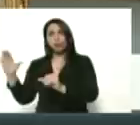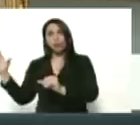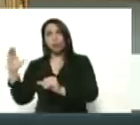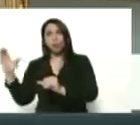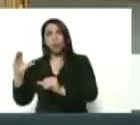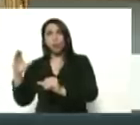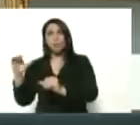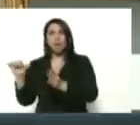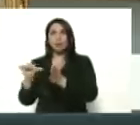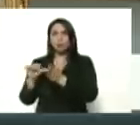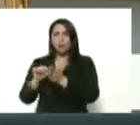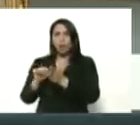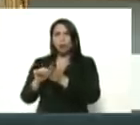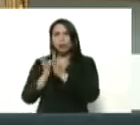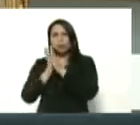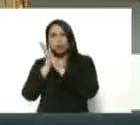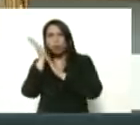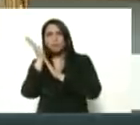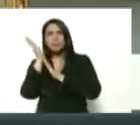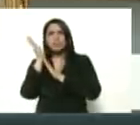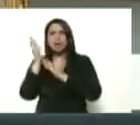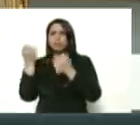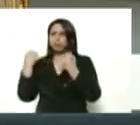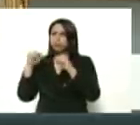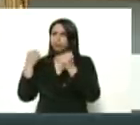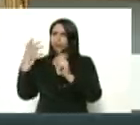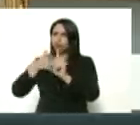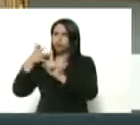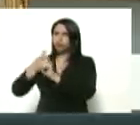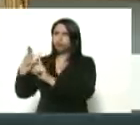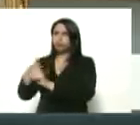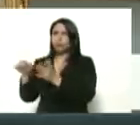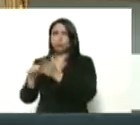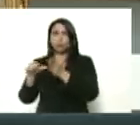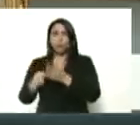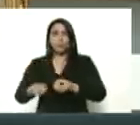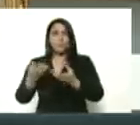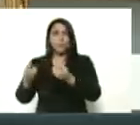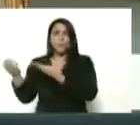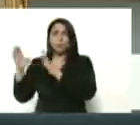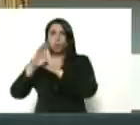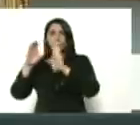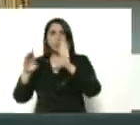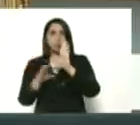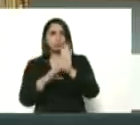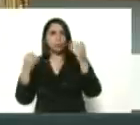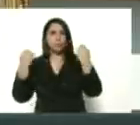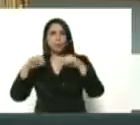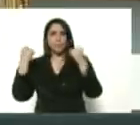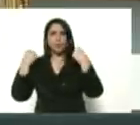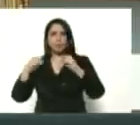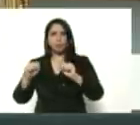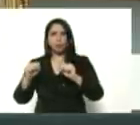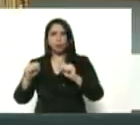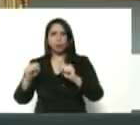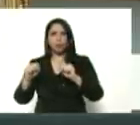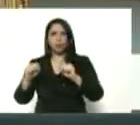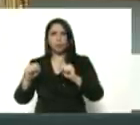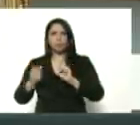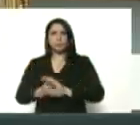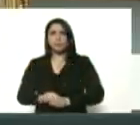donde pernotaban y se entrenaban, donde recibían sus cursos de preparación por parte de